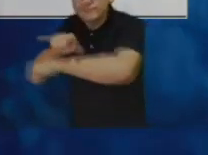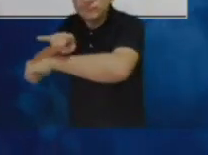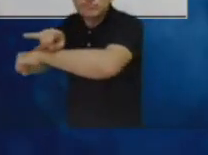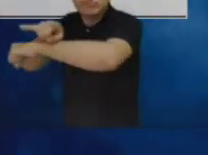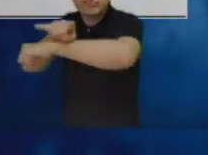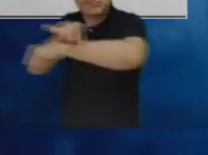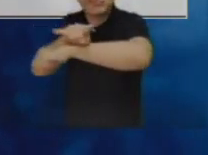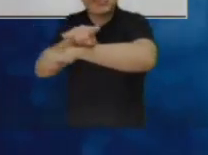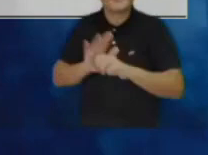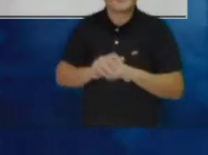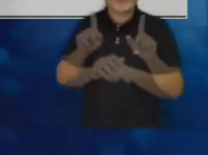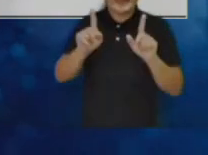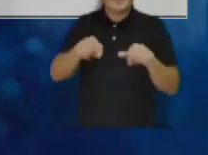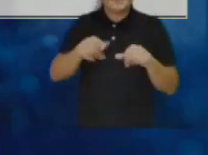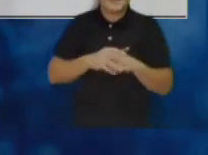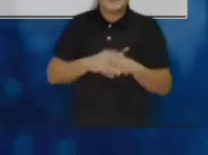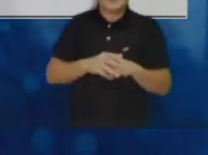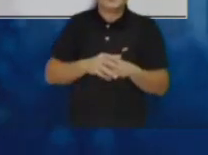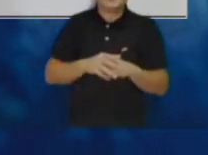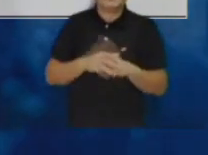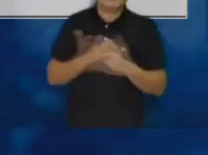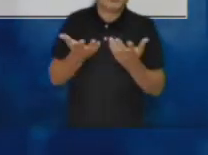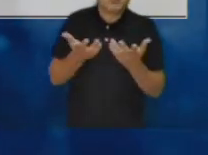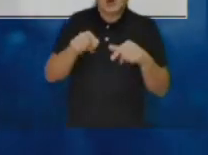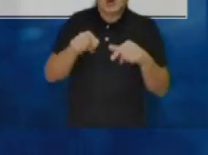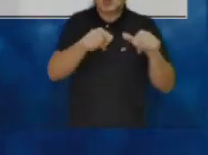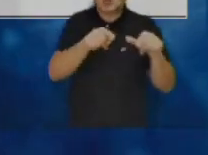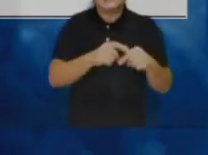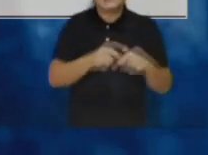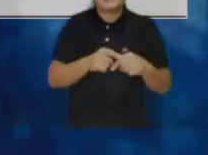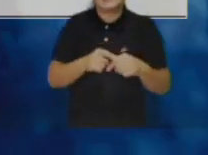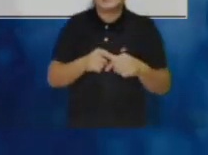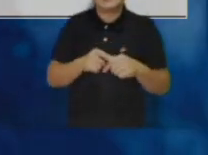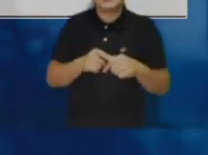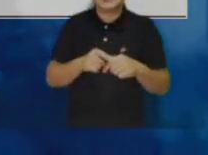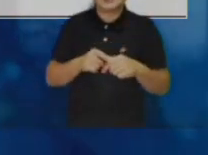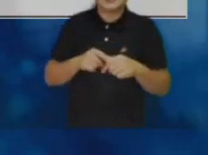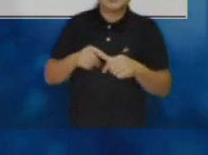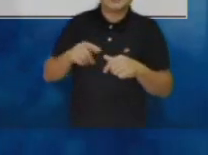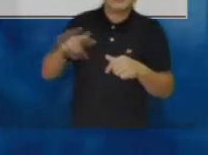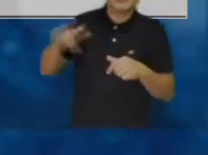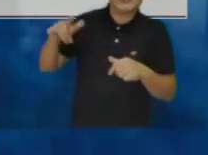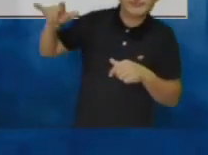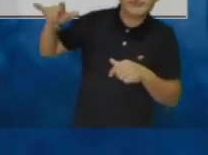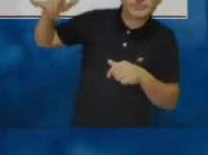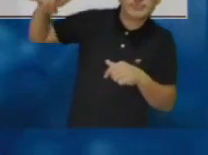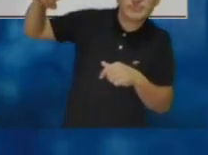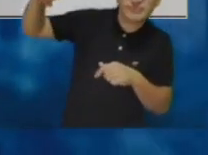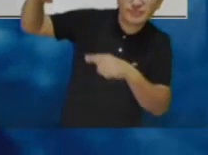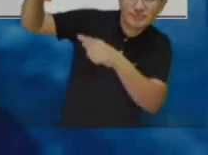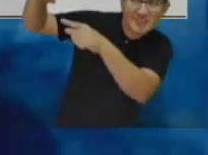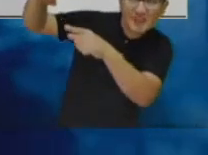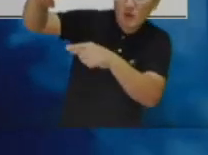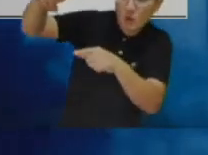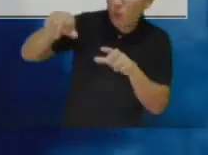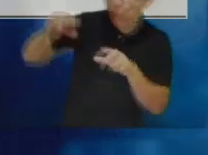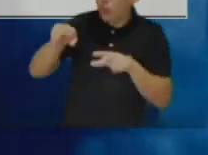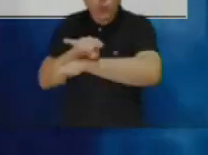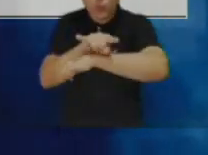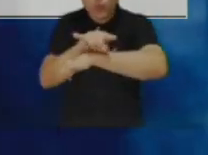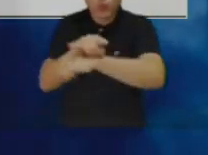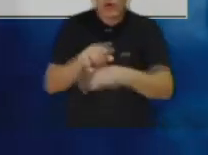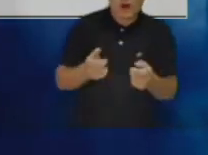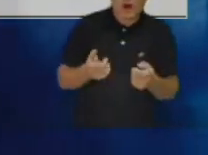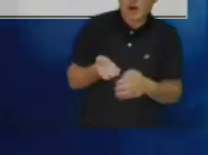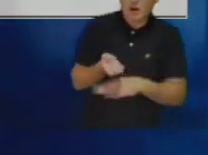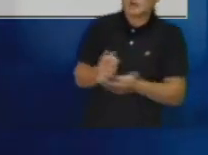Poder incluso tomar mediciones, lecturas con estos drones a medida que van viajando. El monitoreo de las frecuencias, ya lo mencioné,